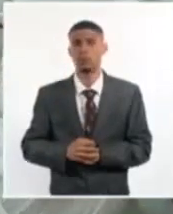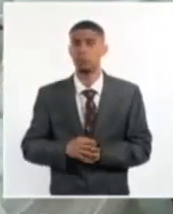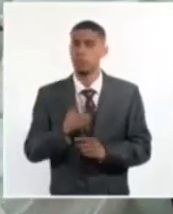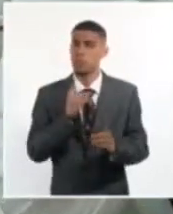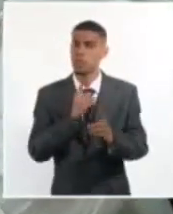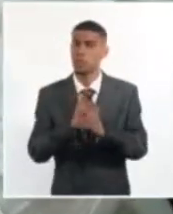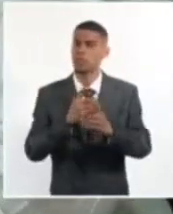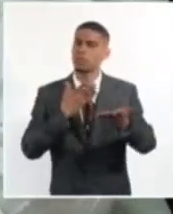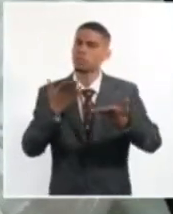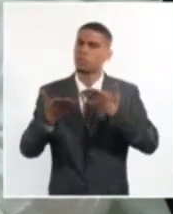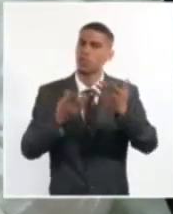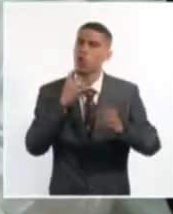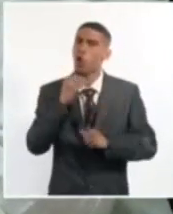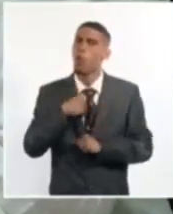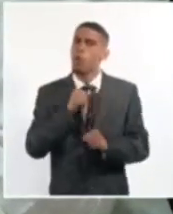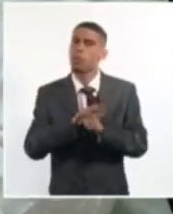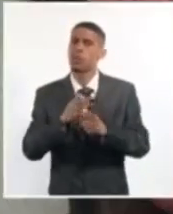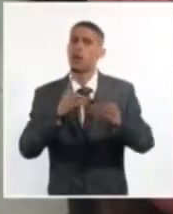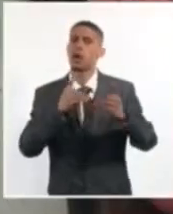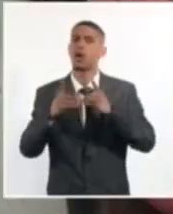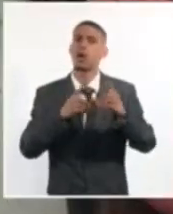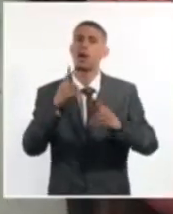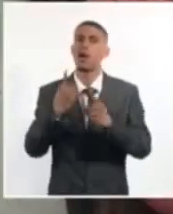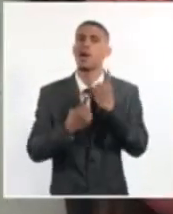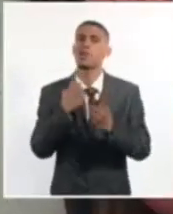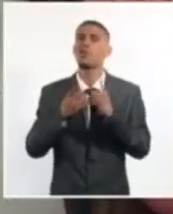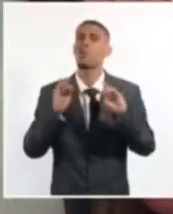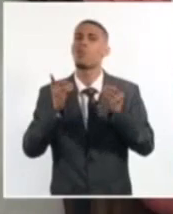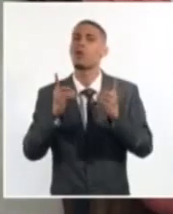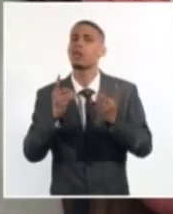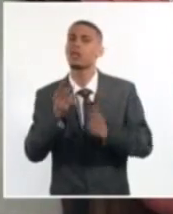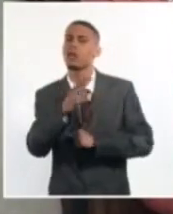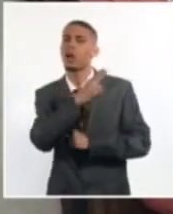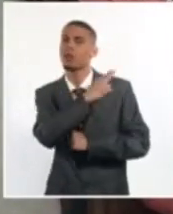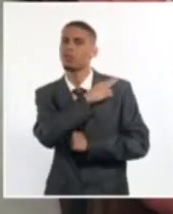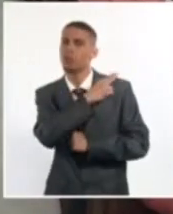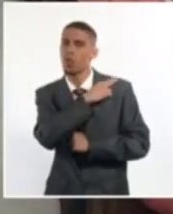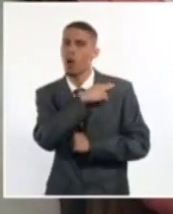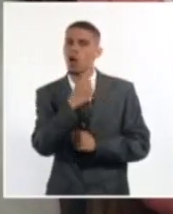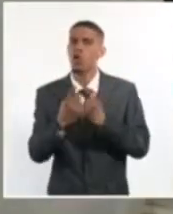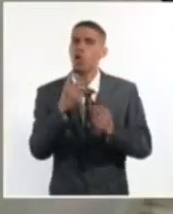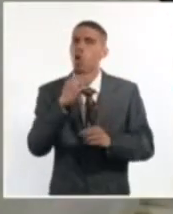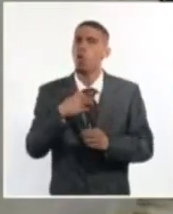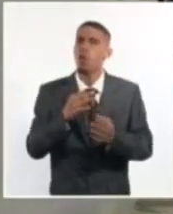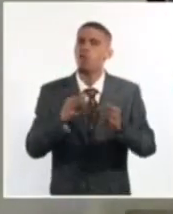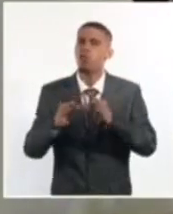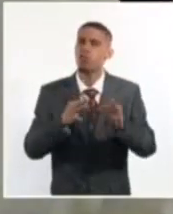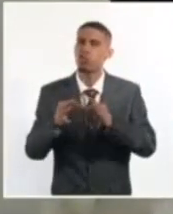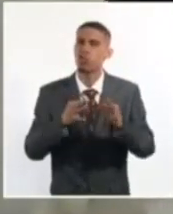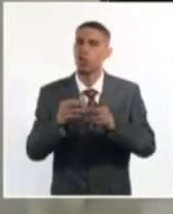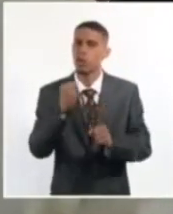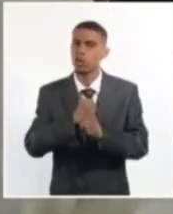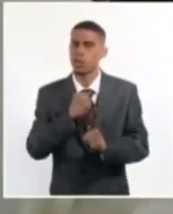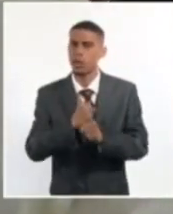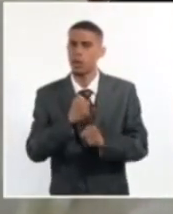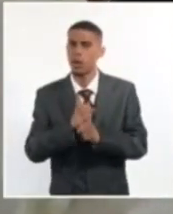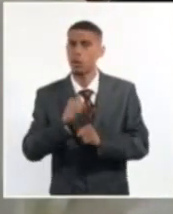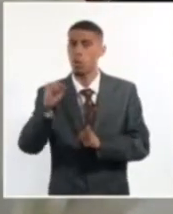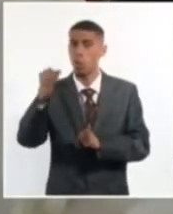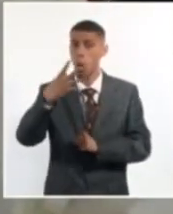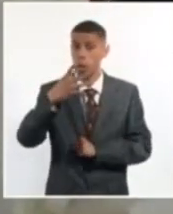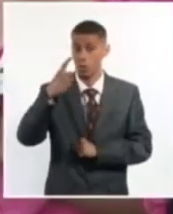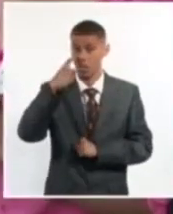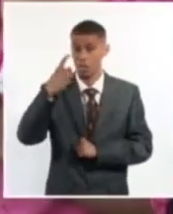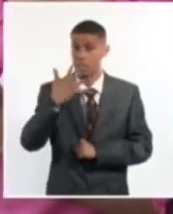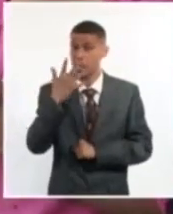encuentro incluyó el debate sobre temas referentes a la política de cuadros, el funcionamiento orgánico y cuatro aristas fundamentales: la